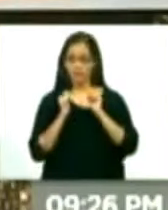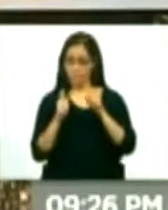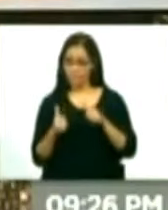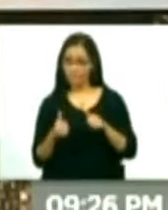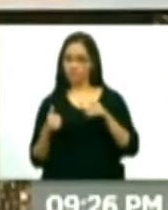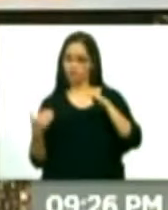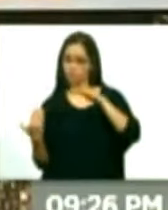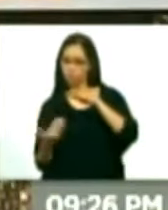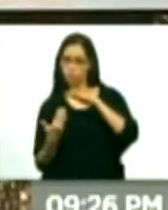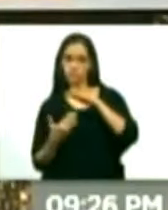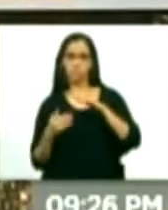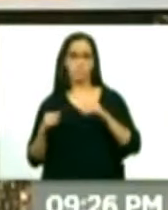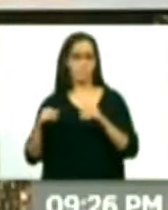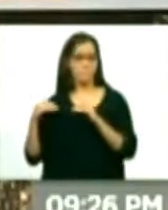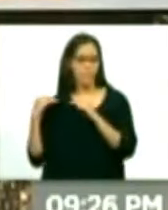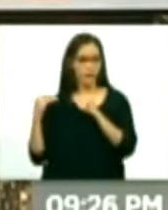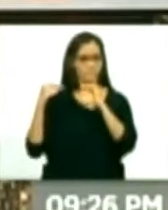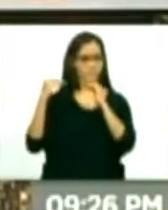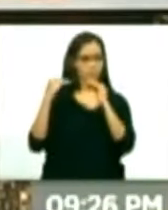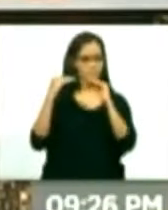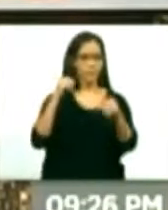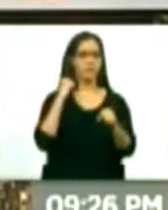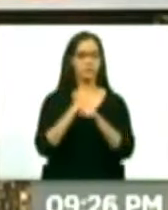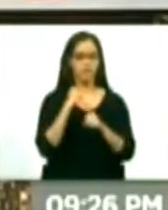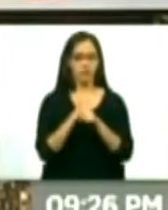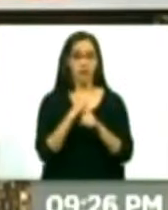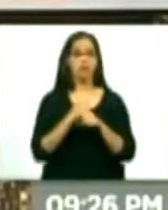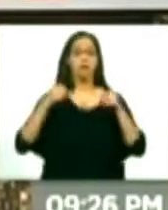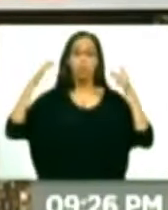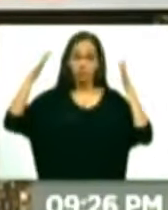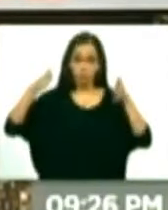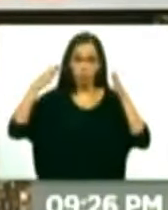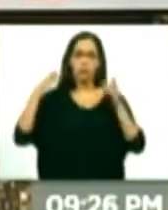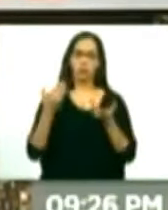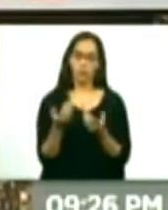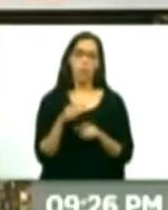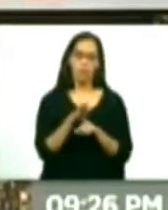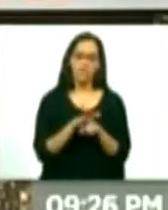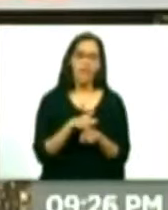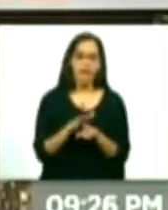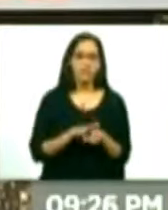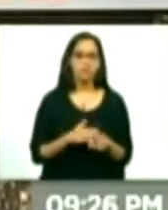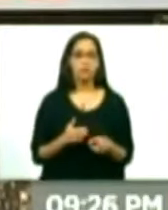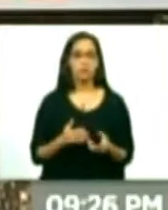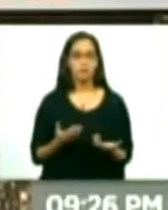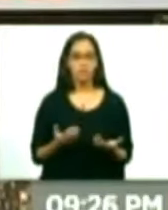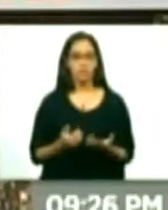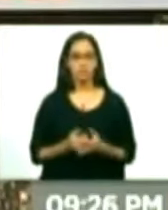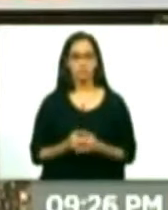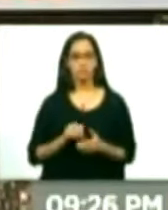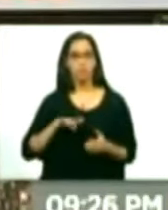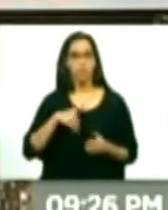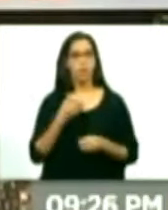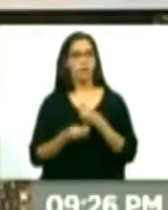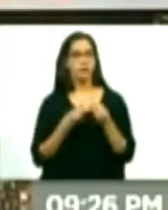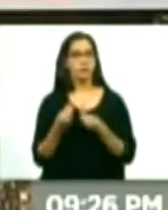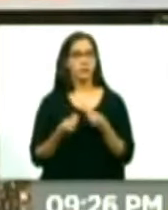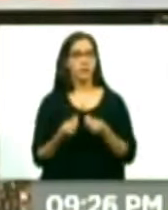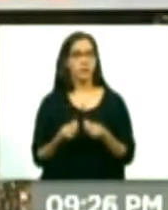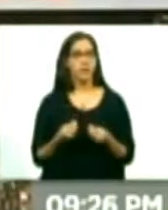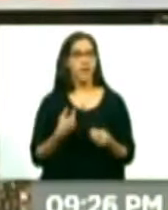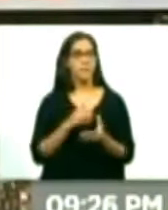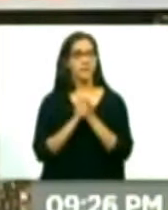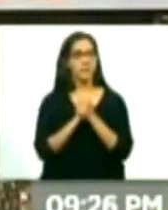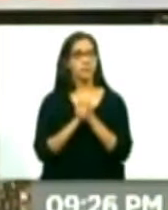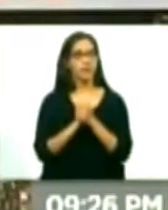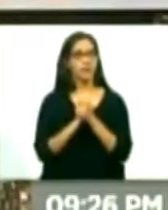construye trabajando. Es una recomendación o un cariño, pues, que puedo hacerle a mis